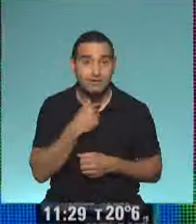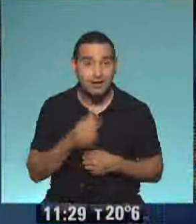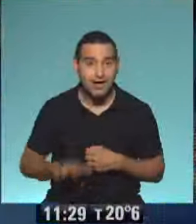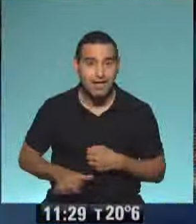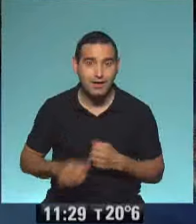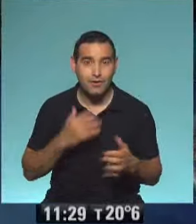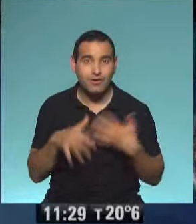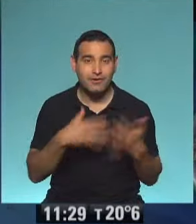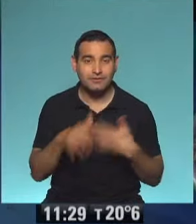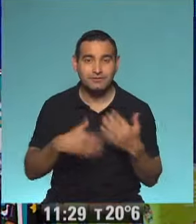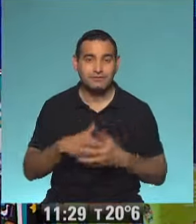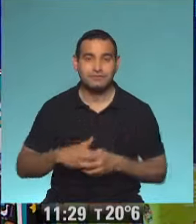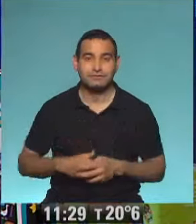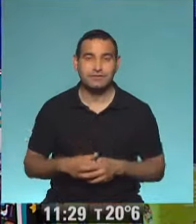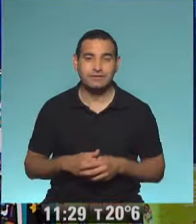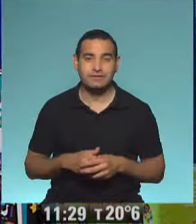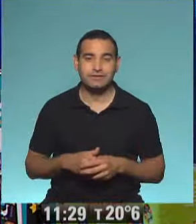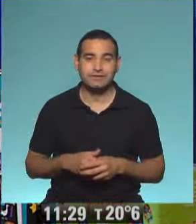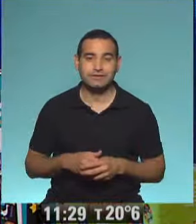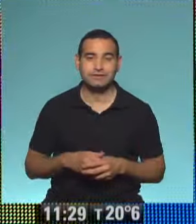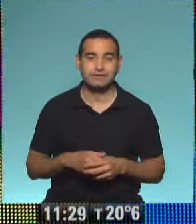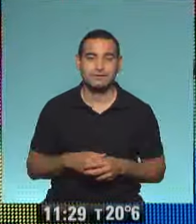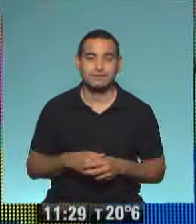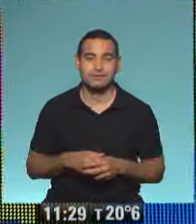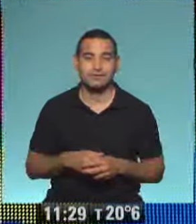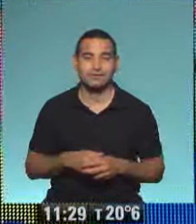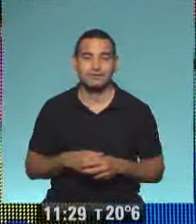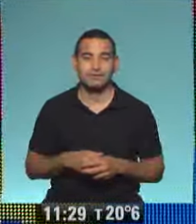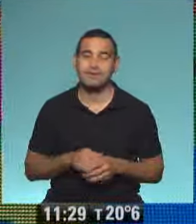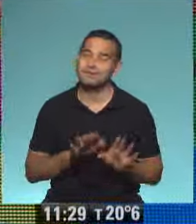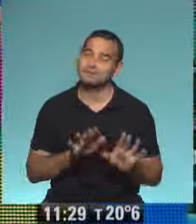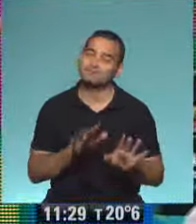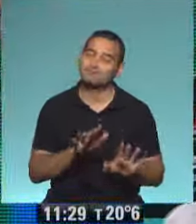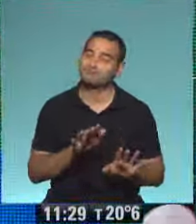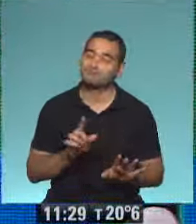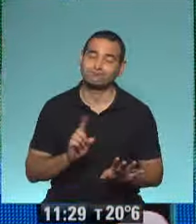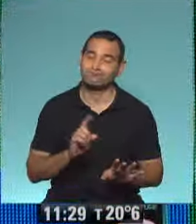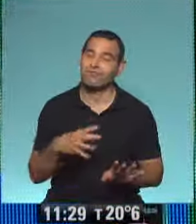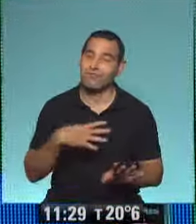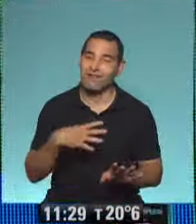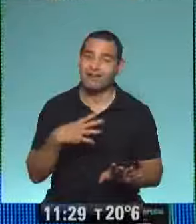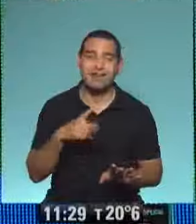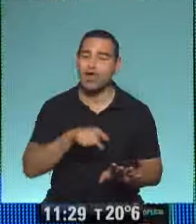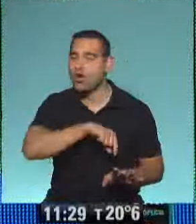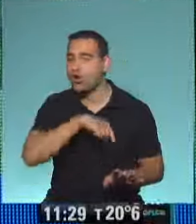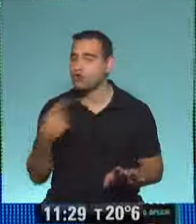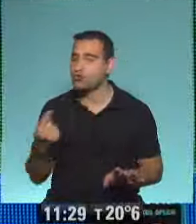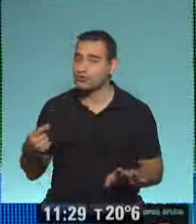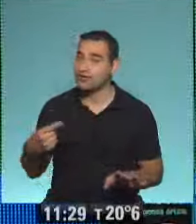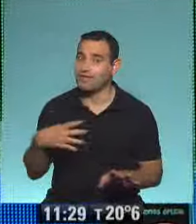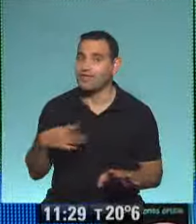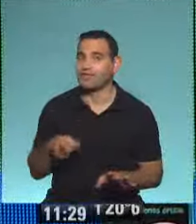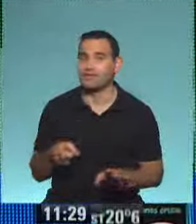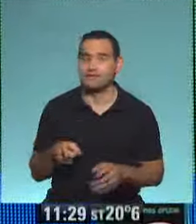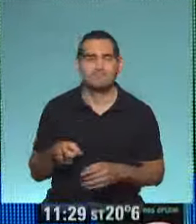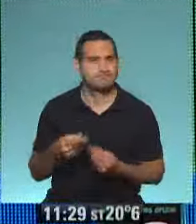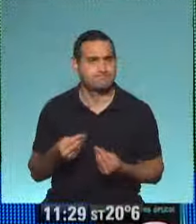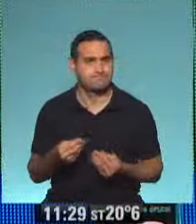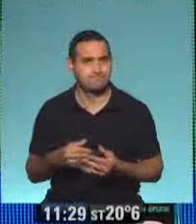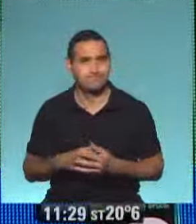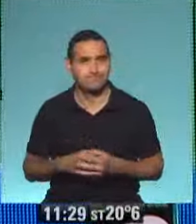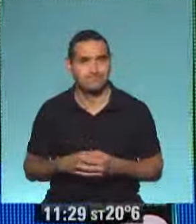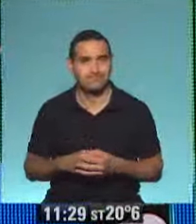¡ay, me muero de ganas de jugarlo! Pero todavía no lo vamos a jugar porque tenemos otra cosa pendiente de esta semana, que es